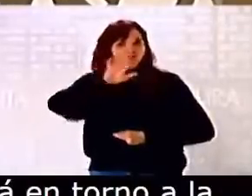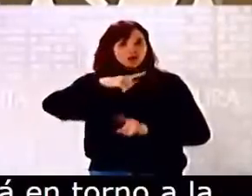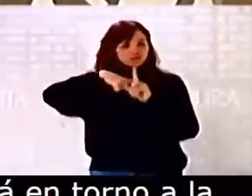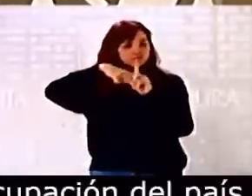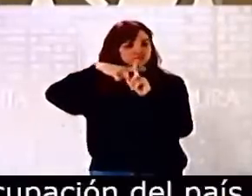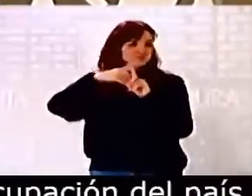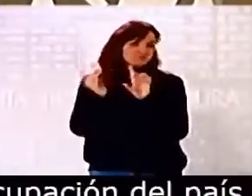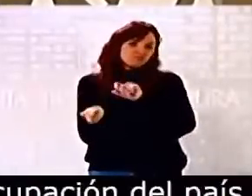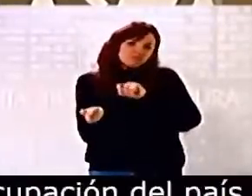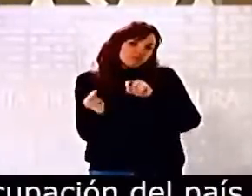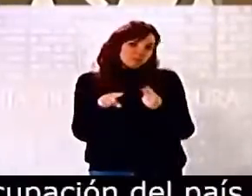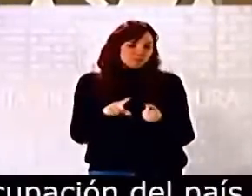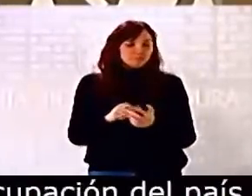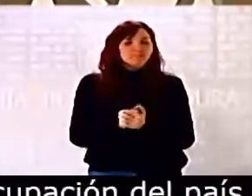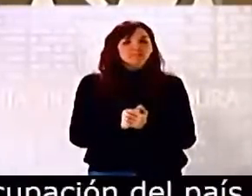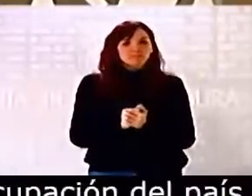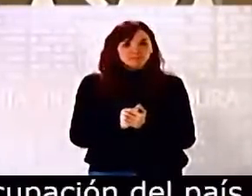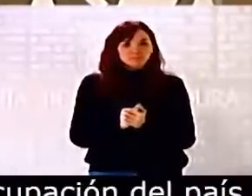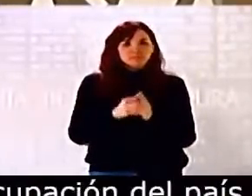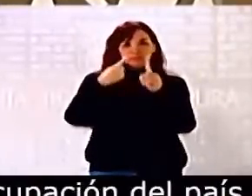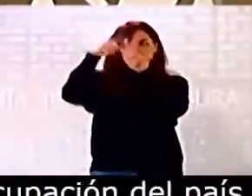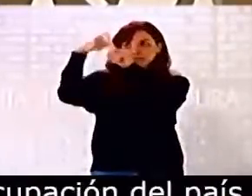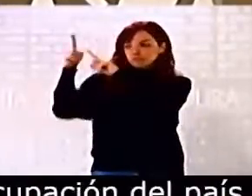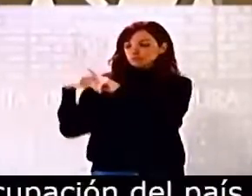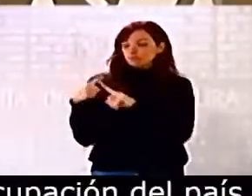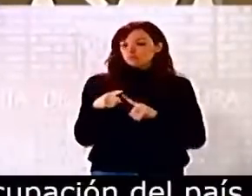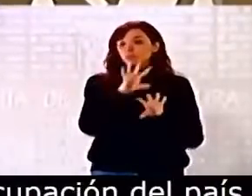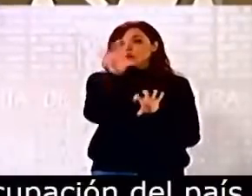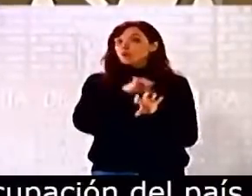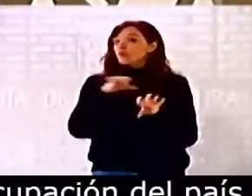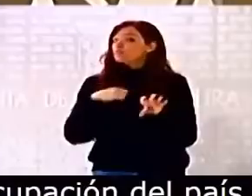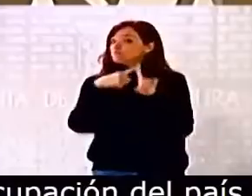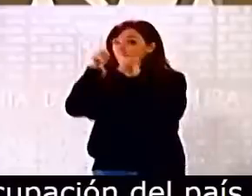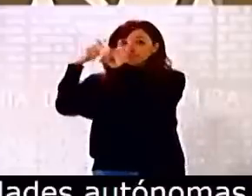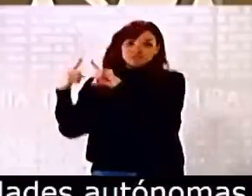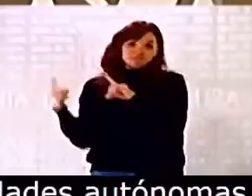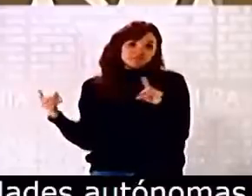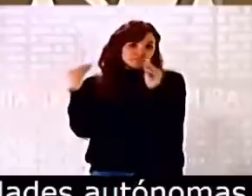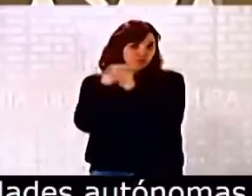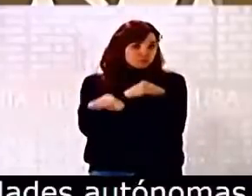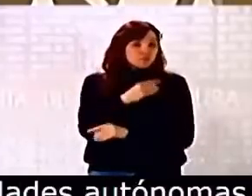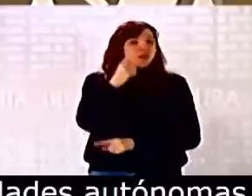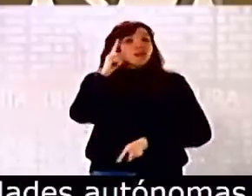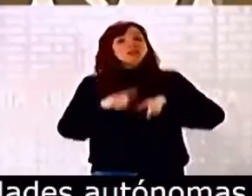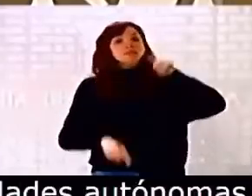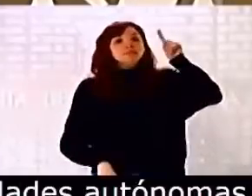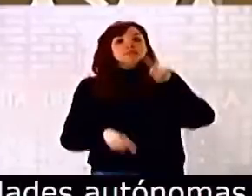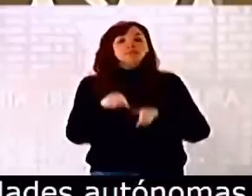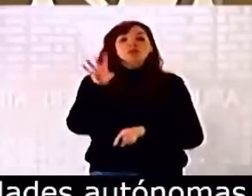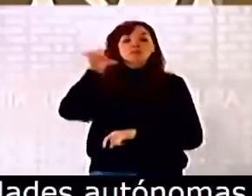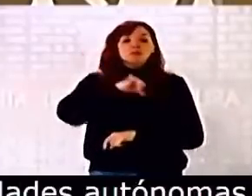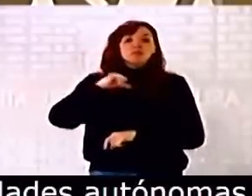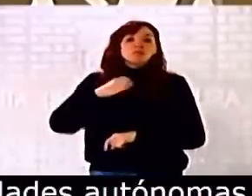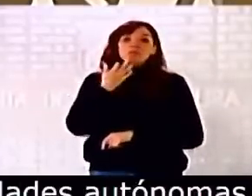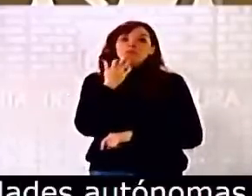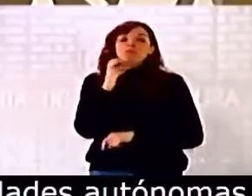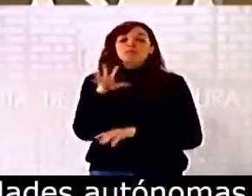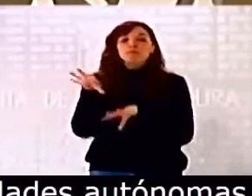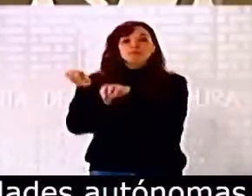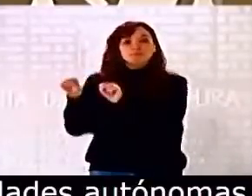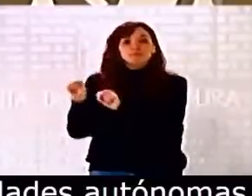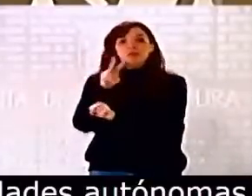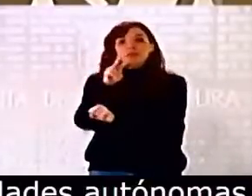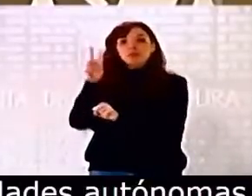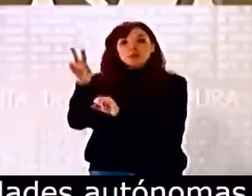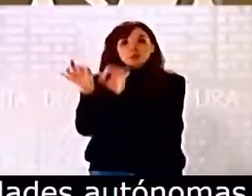variabilidad entre las distintas comunidades autónomas, pero hay comunidades autónomas que están a un 22% de ocupación y